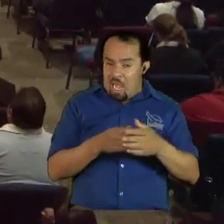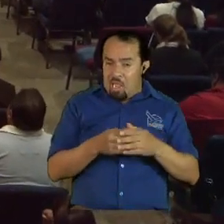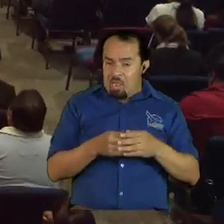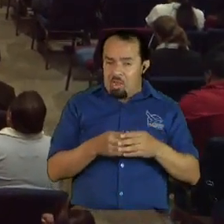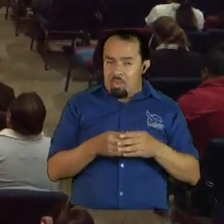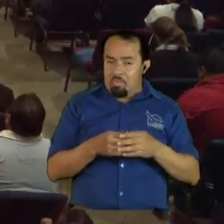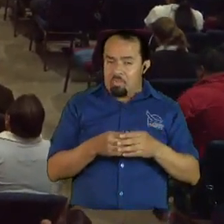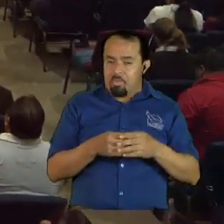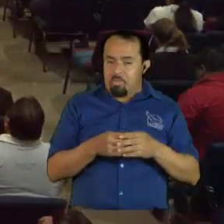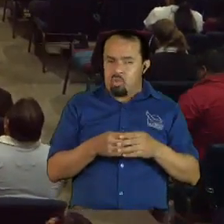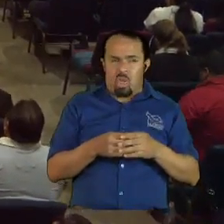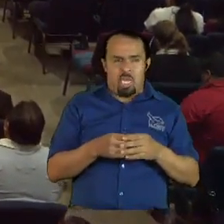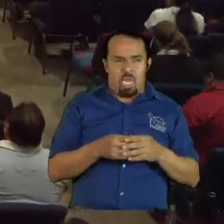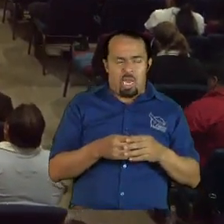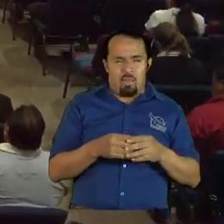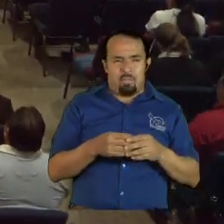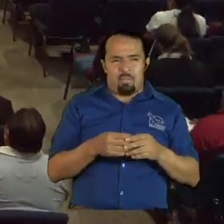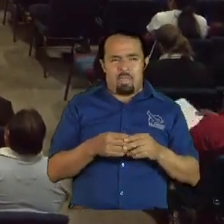Entonces,